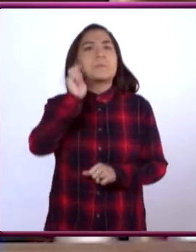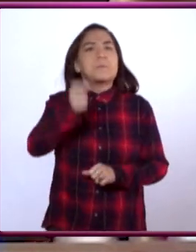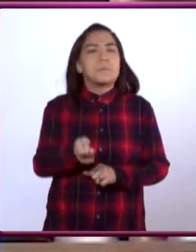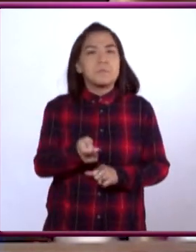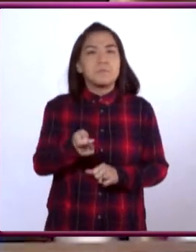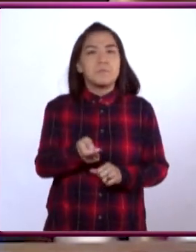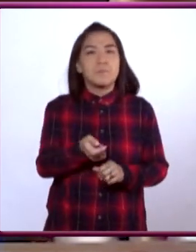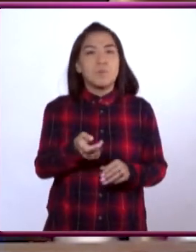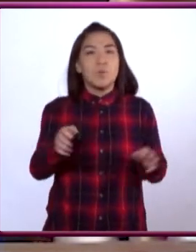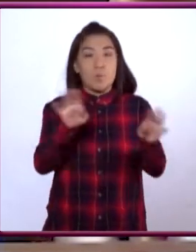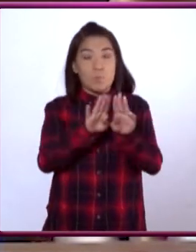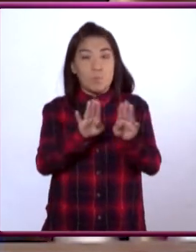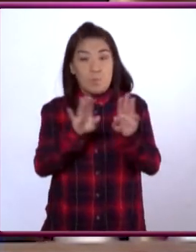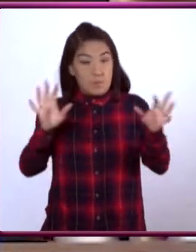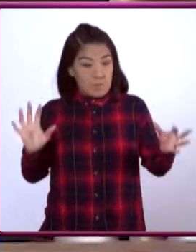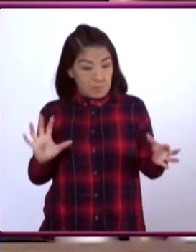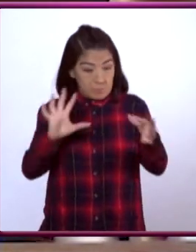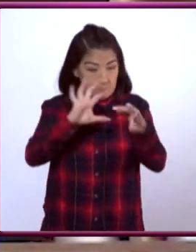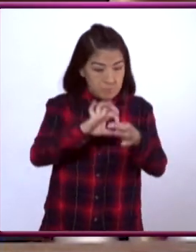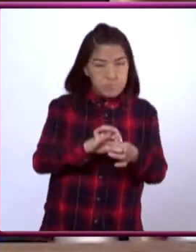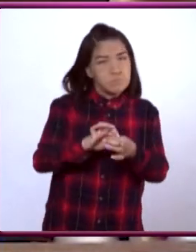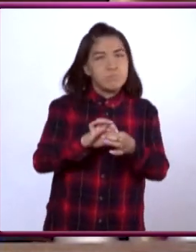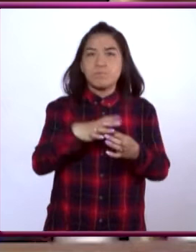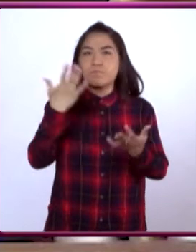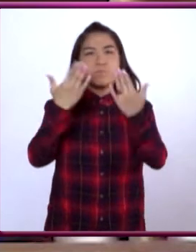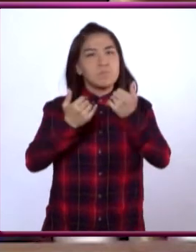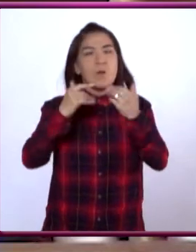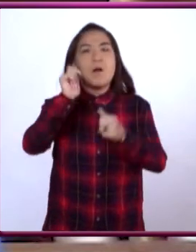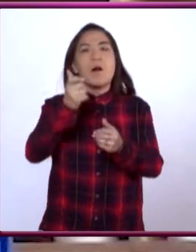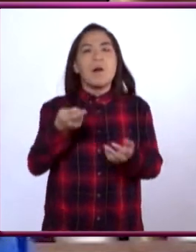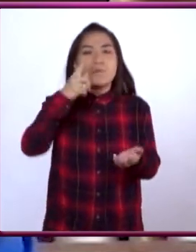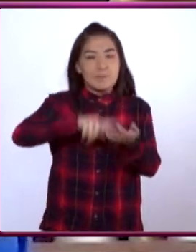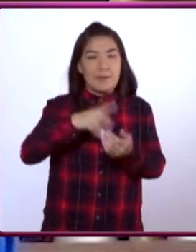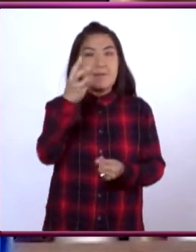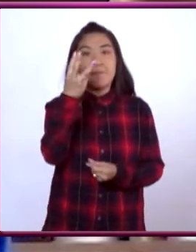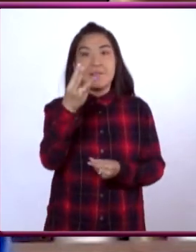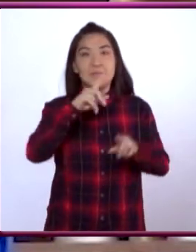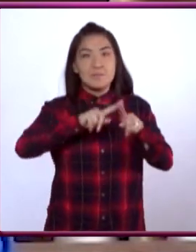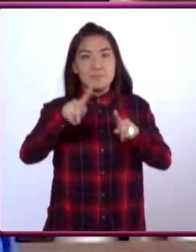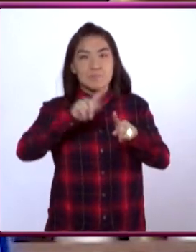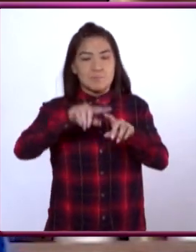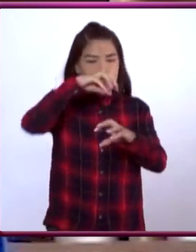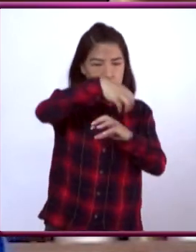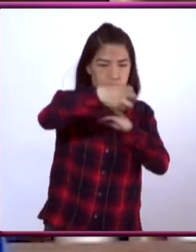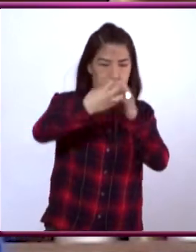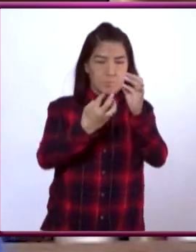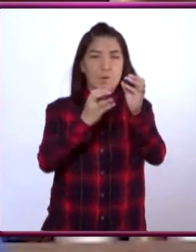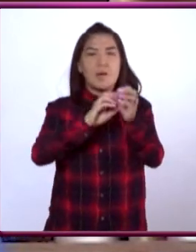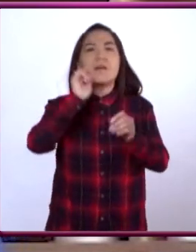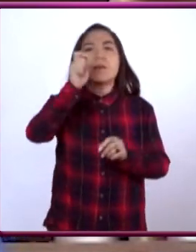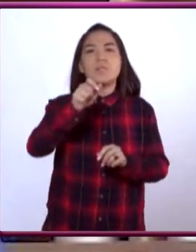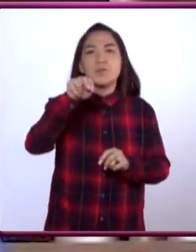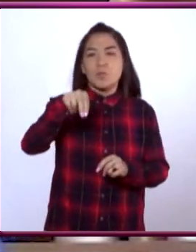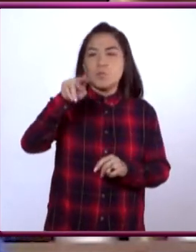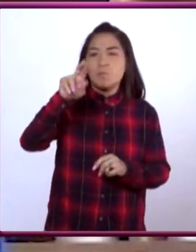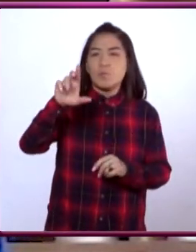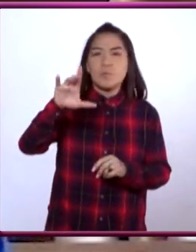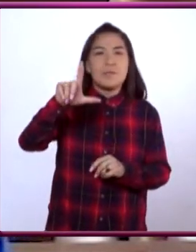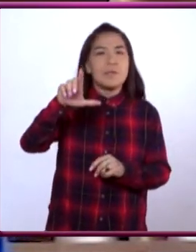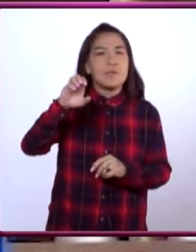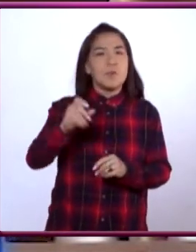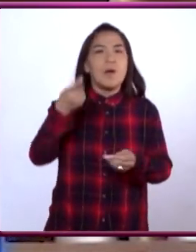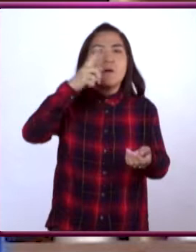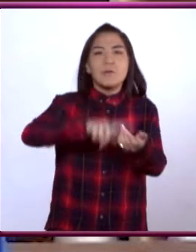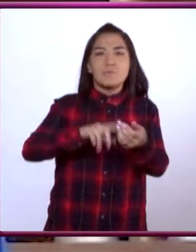el átomo en general no se puede decir que esté unido porque está conformado de tres partículas de núcleo y